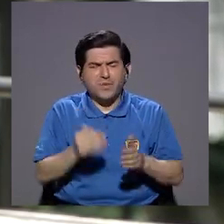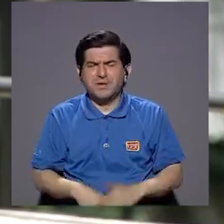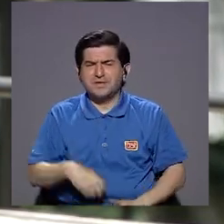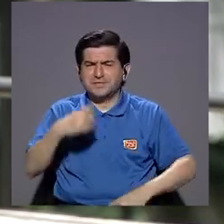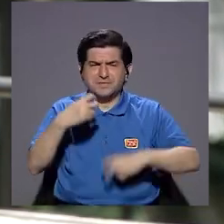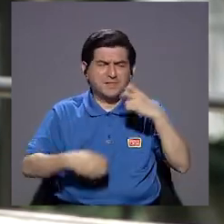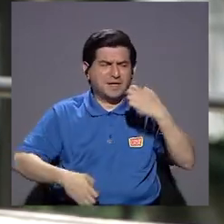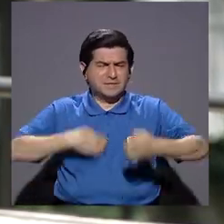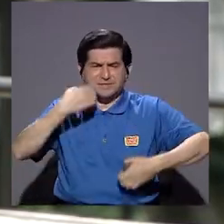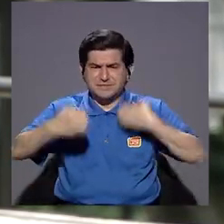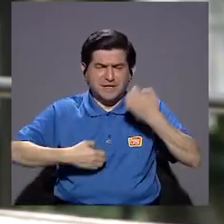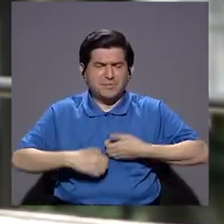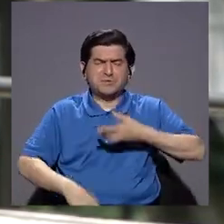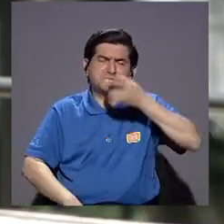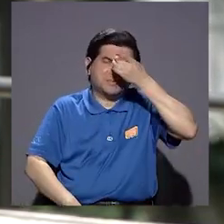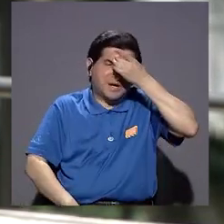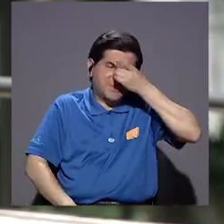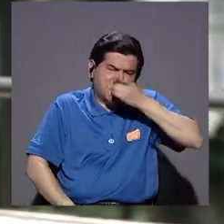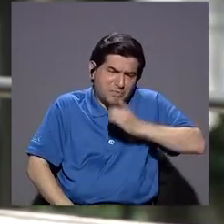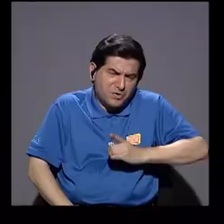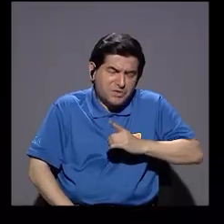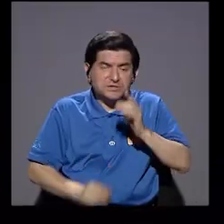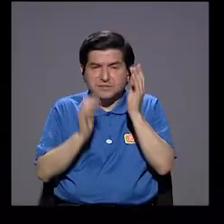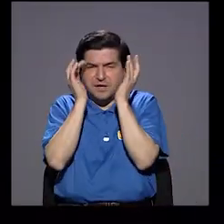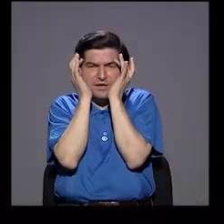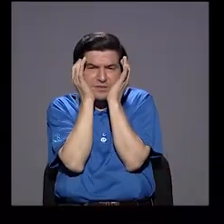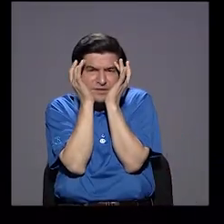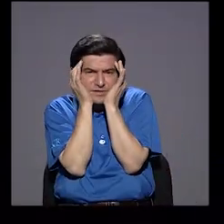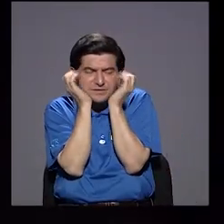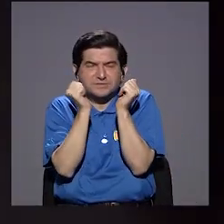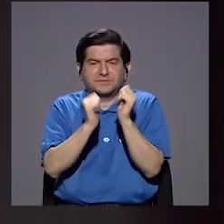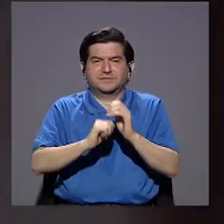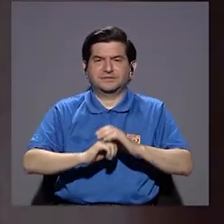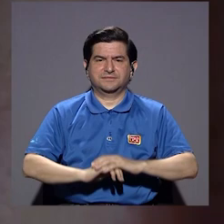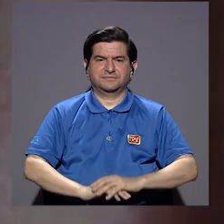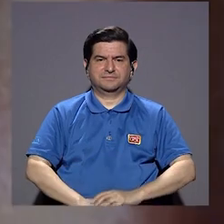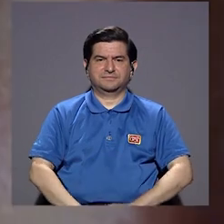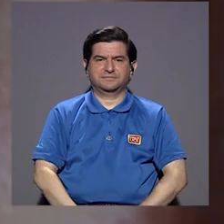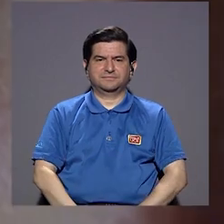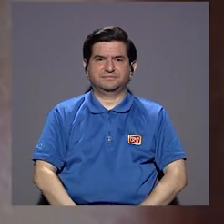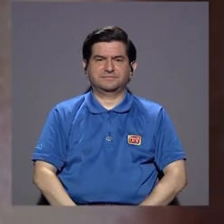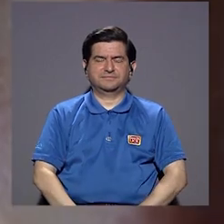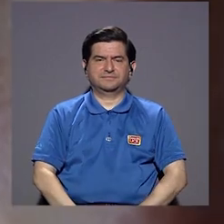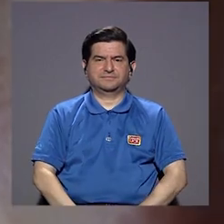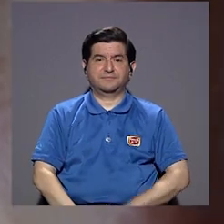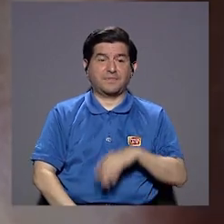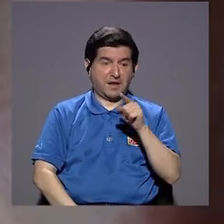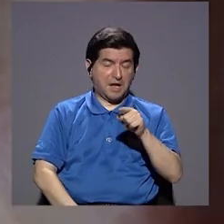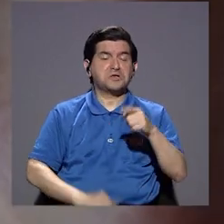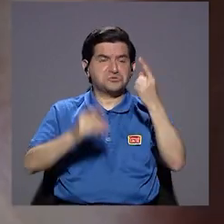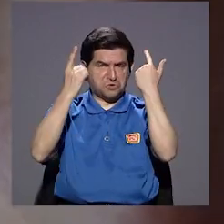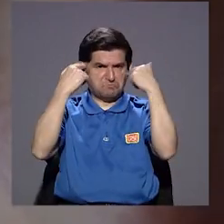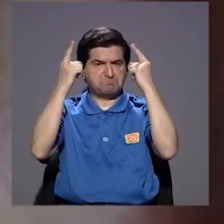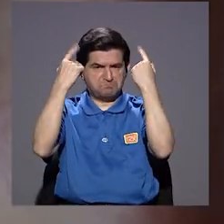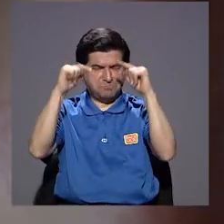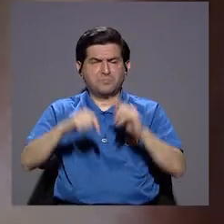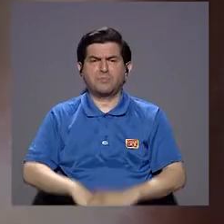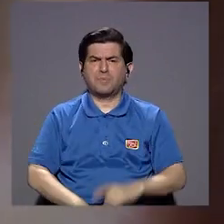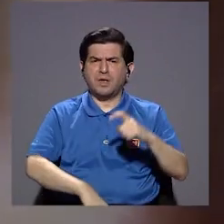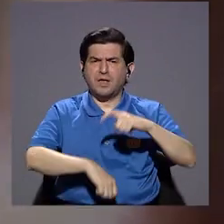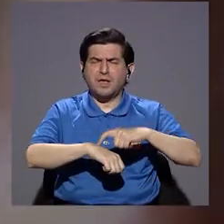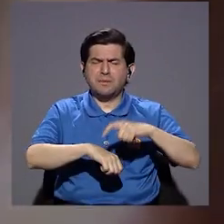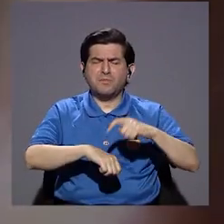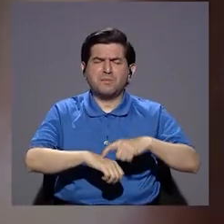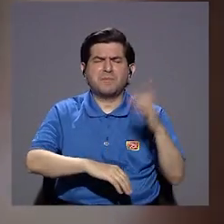con problemas emocionales tipo depresión, ansiedad, es muy efectivo. ¿Hay alguna